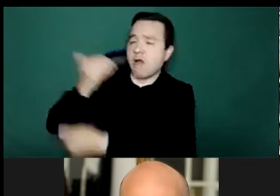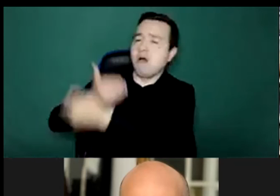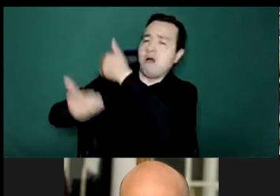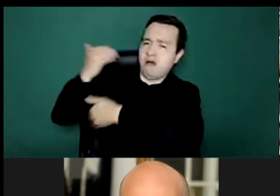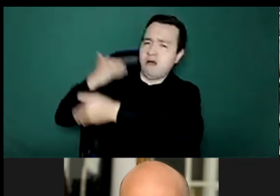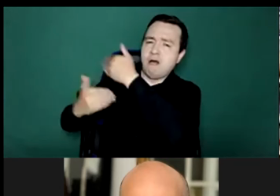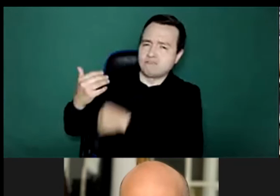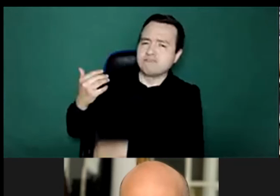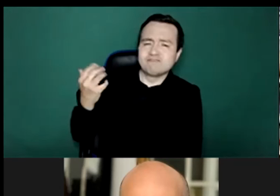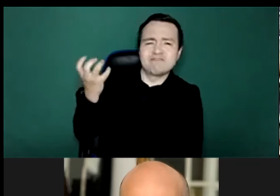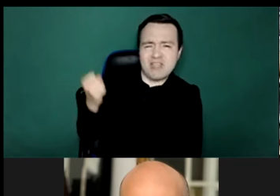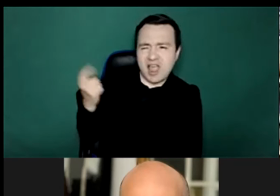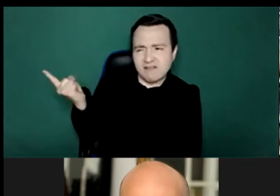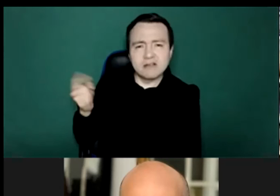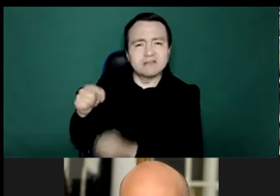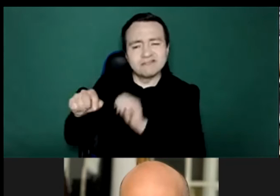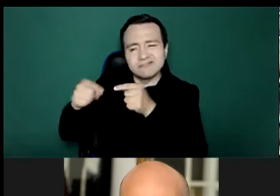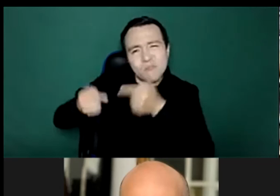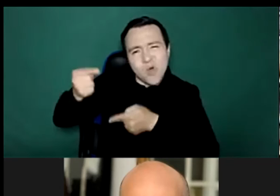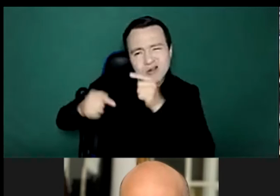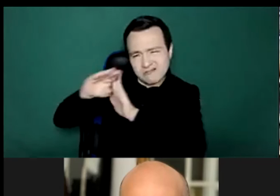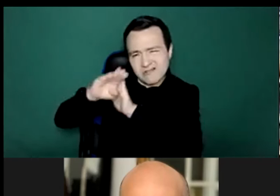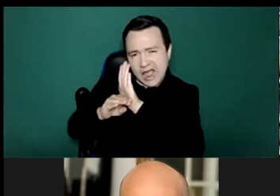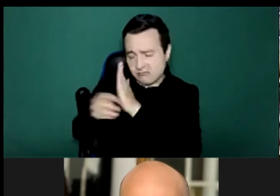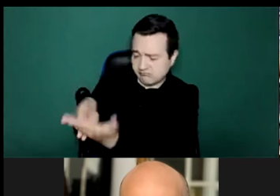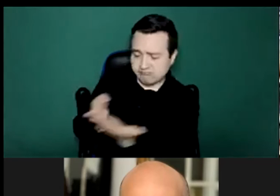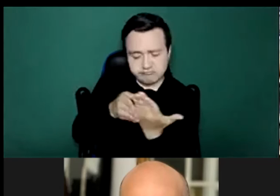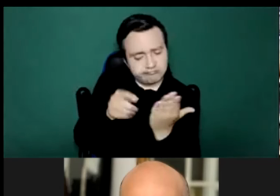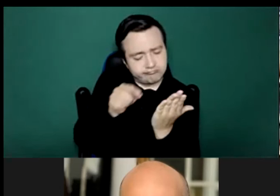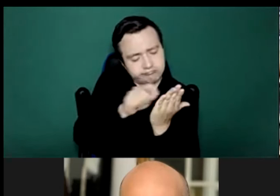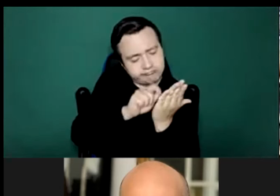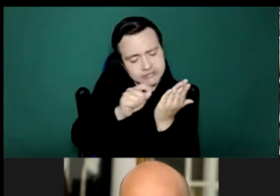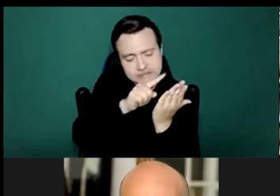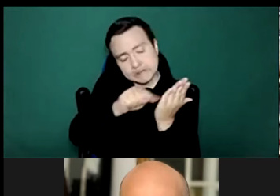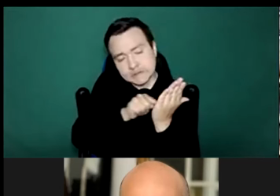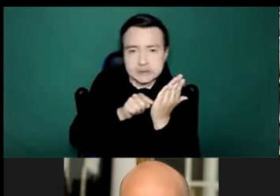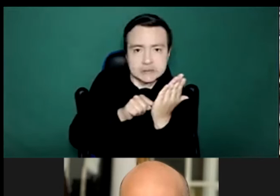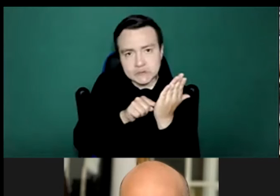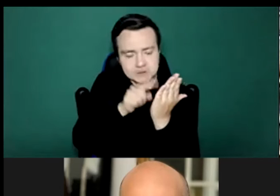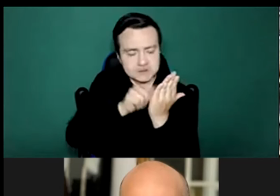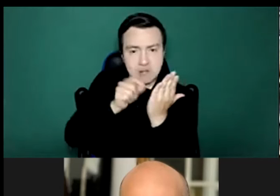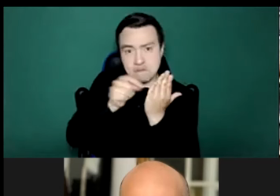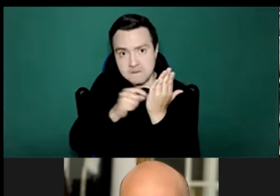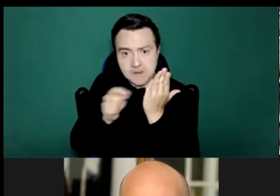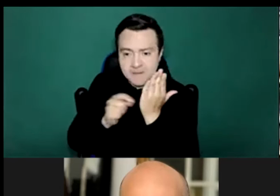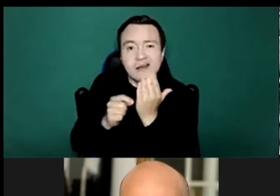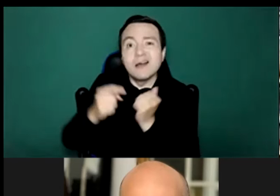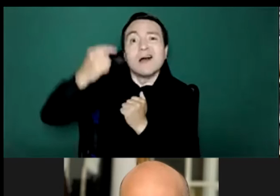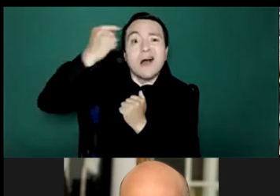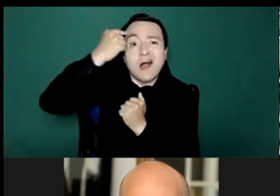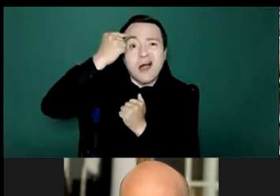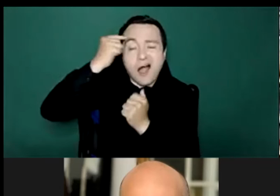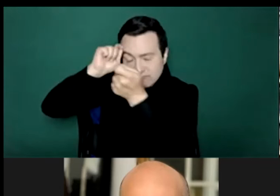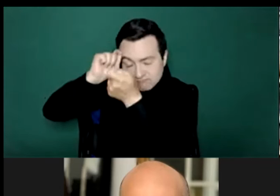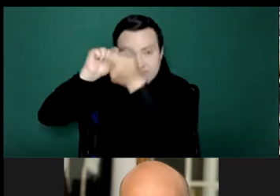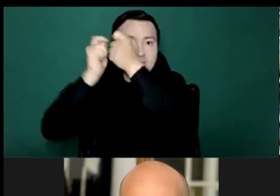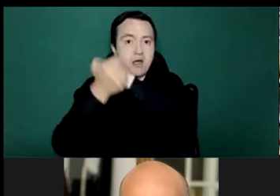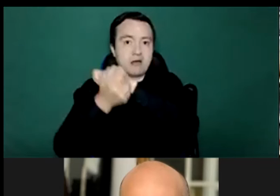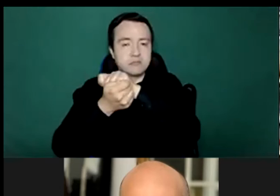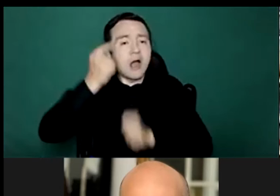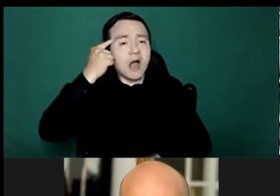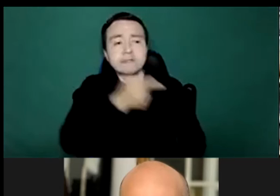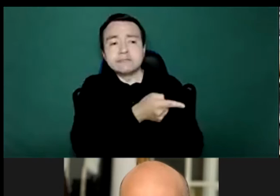y de planificar en salud, cambiar la forma de pensar sobre las barreras que impiden el acceso efectivo y